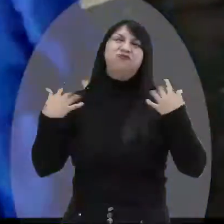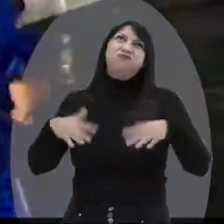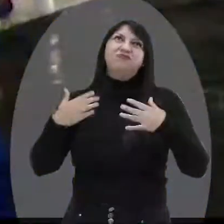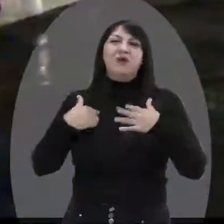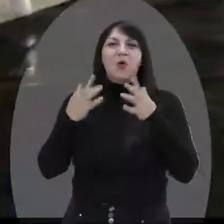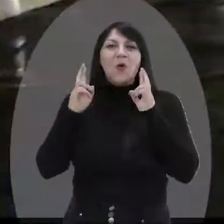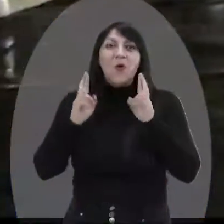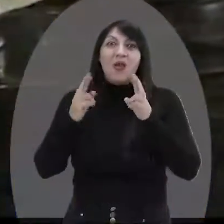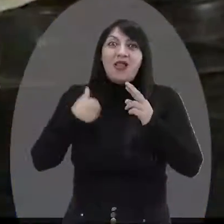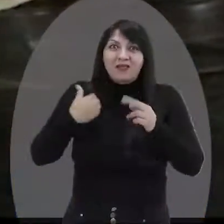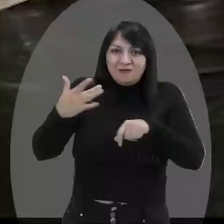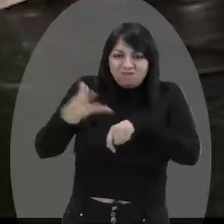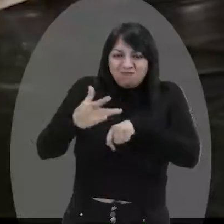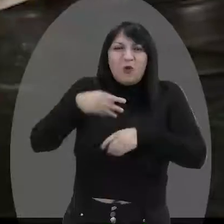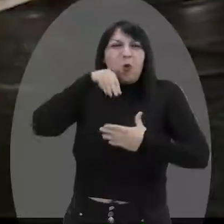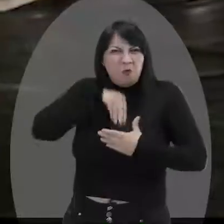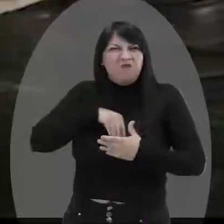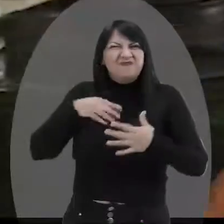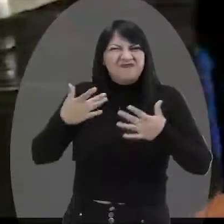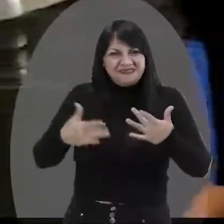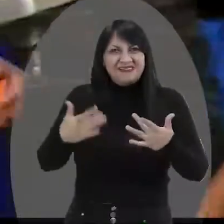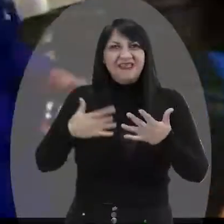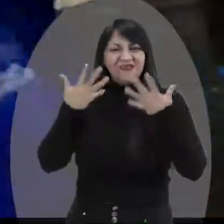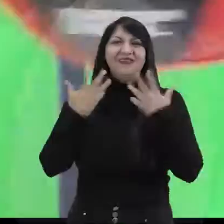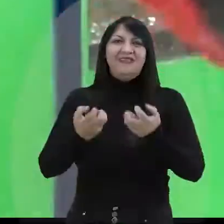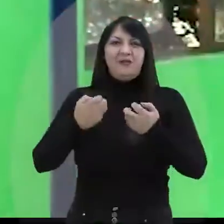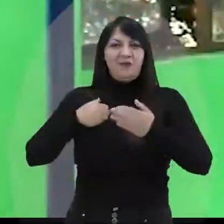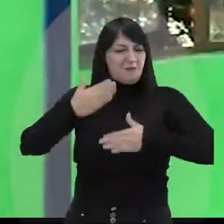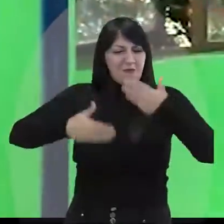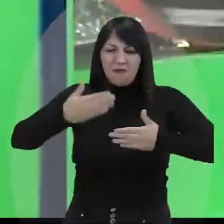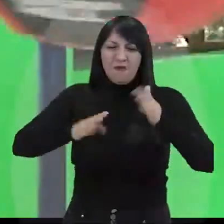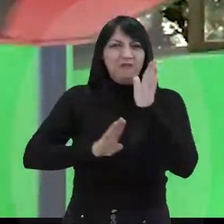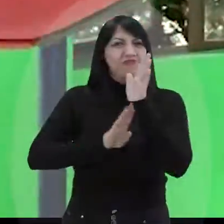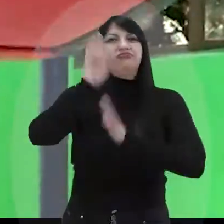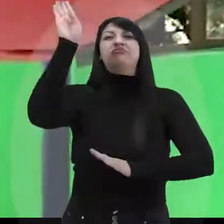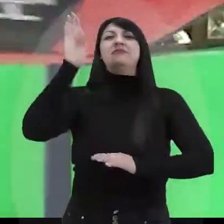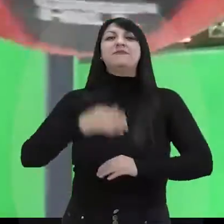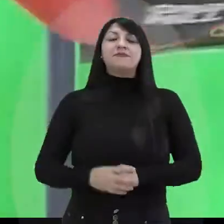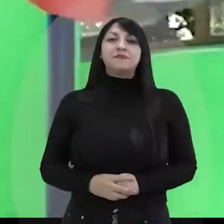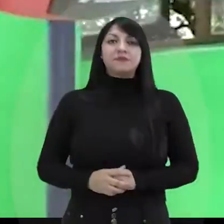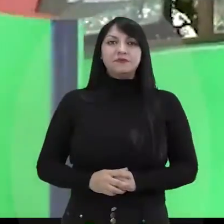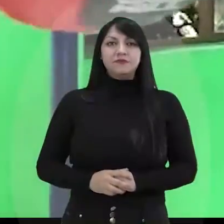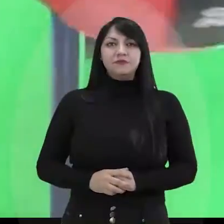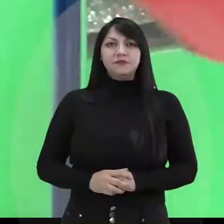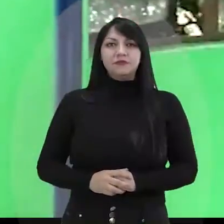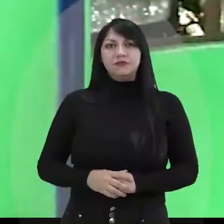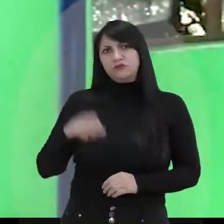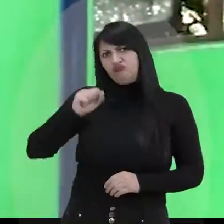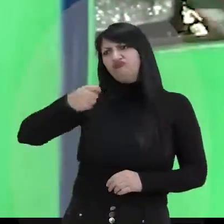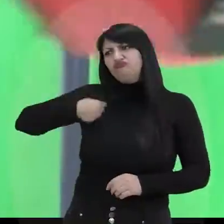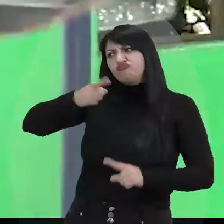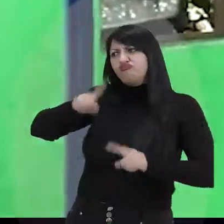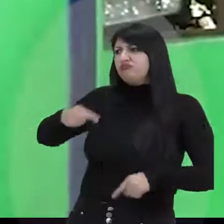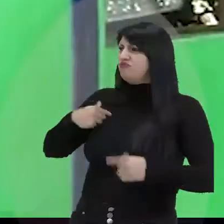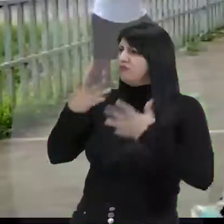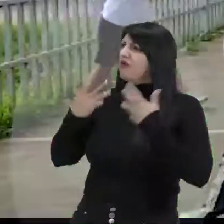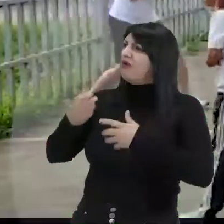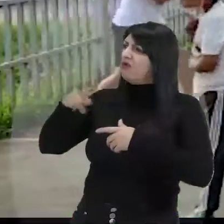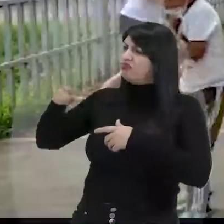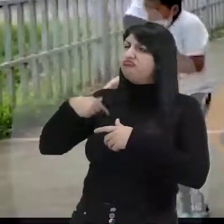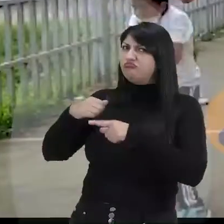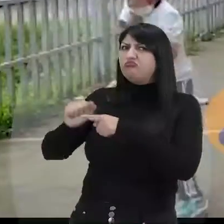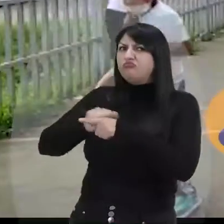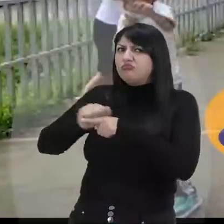títulos mundiales si Dios lo permite, y con mucha motivación seguir adelante. Será